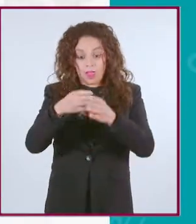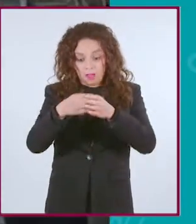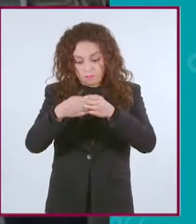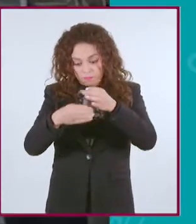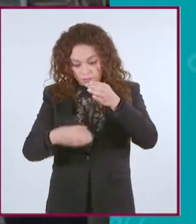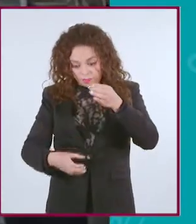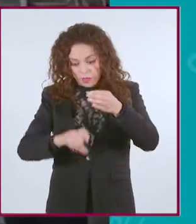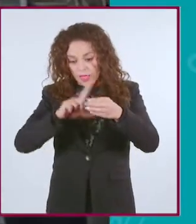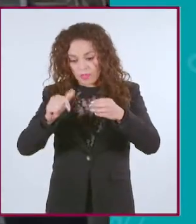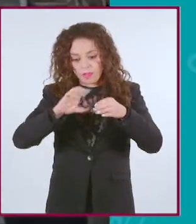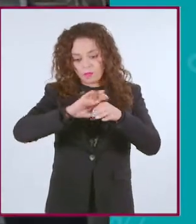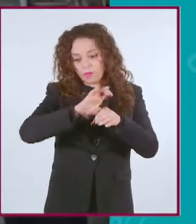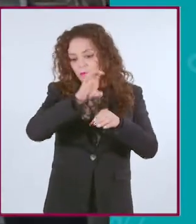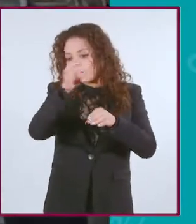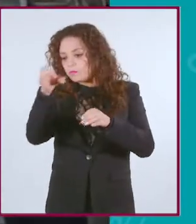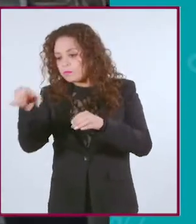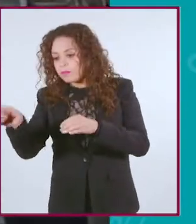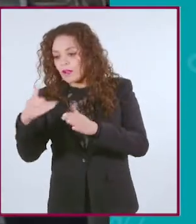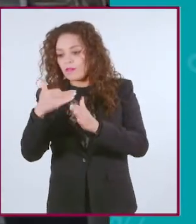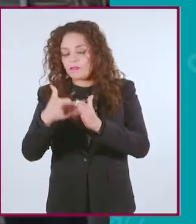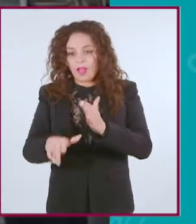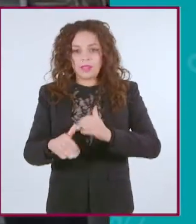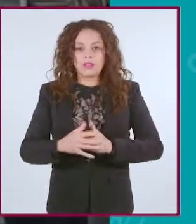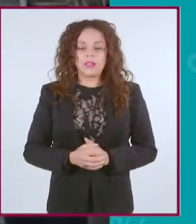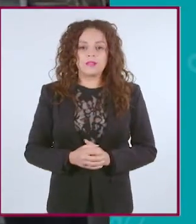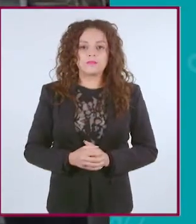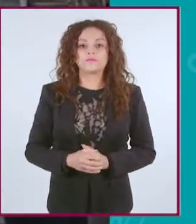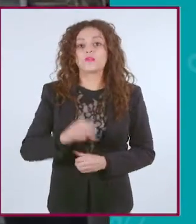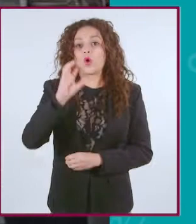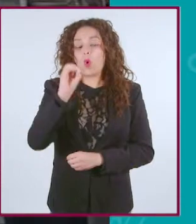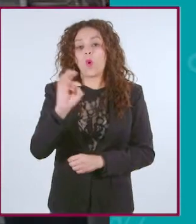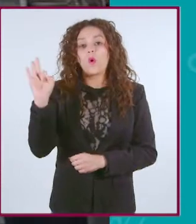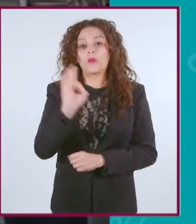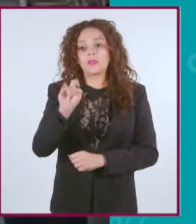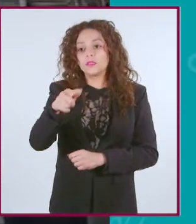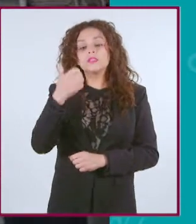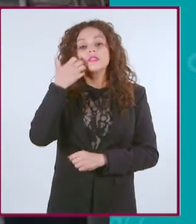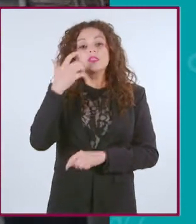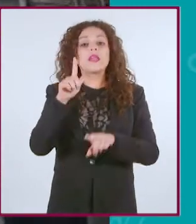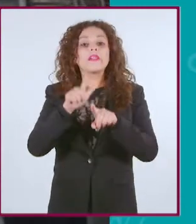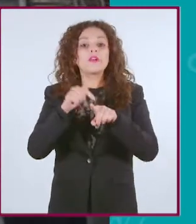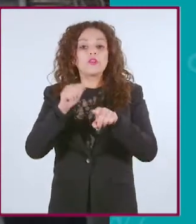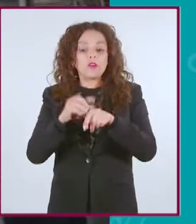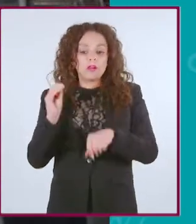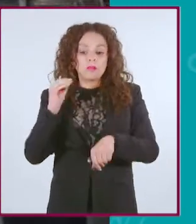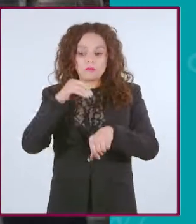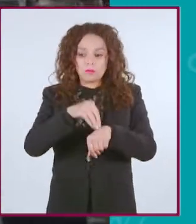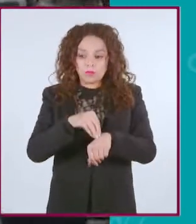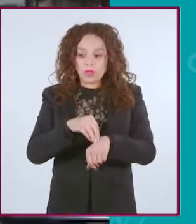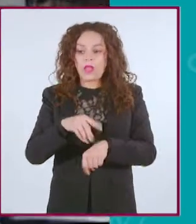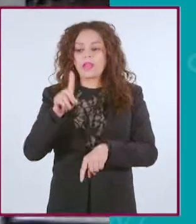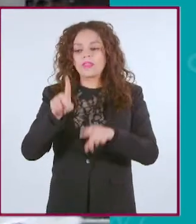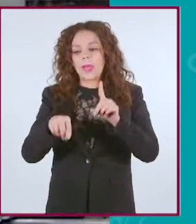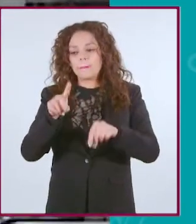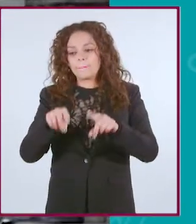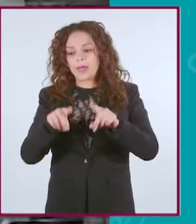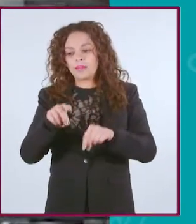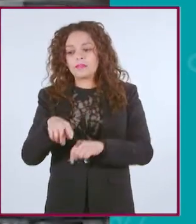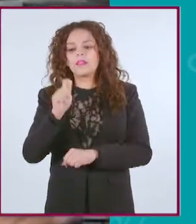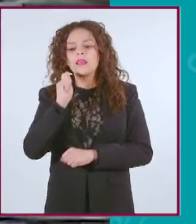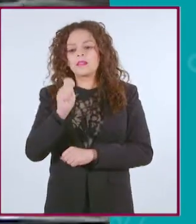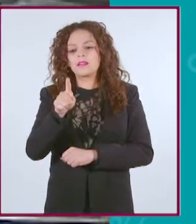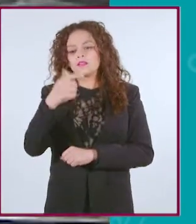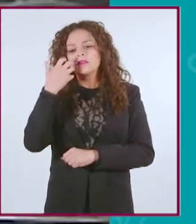pasa al de teñido o de escrude, dependiendo de la fibra y del tipo de